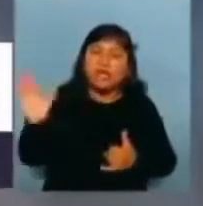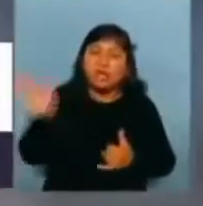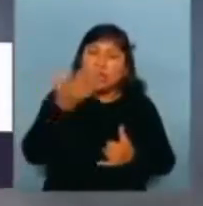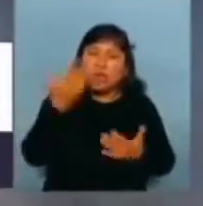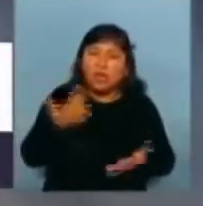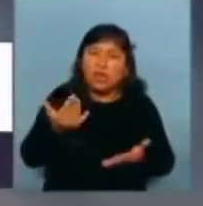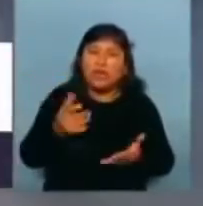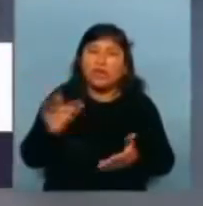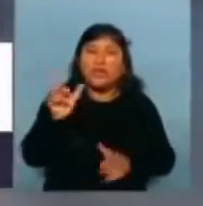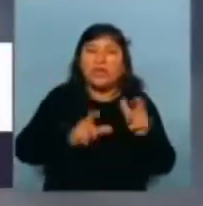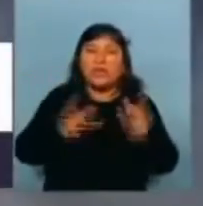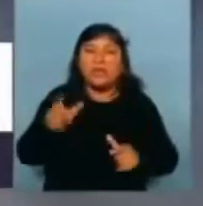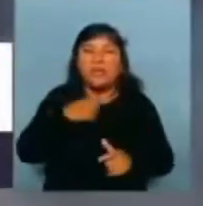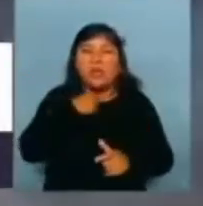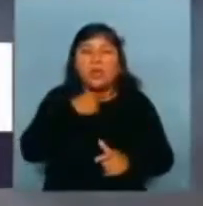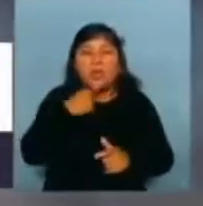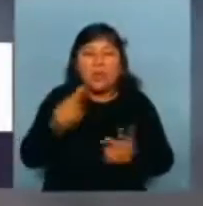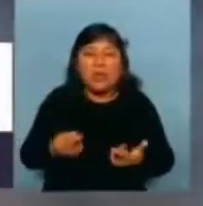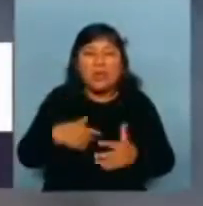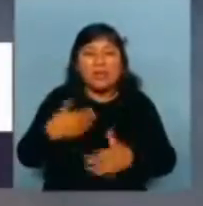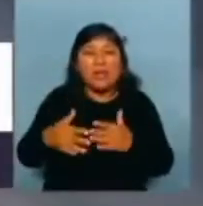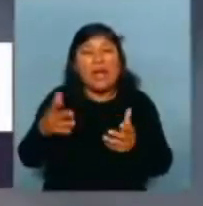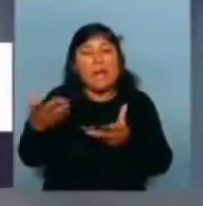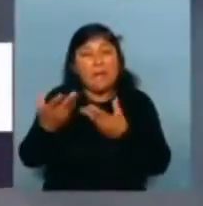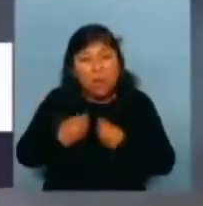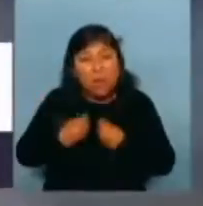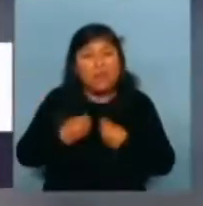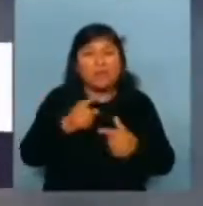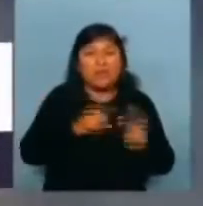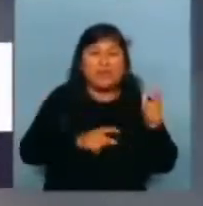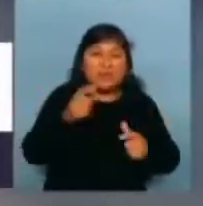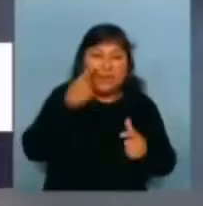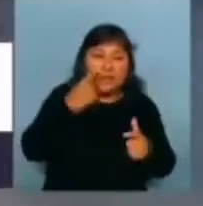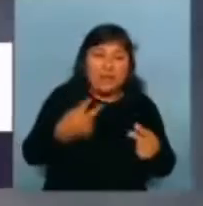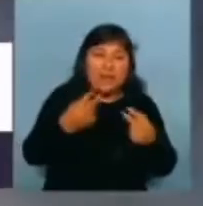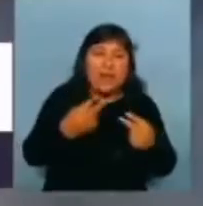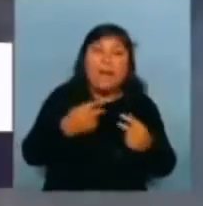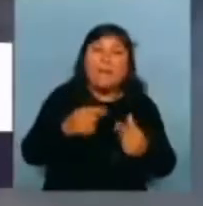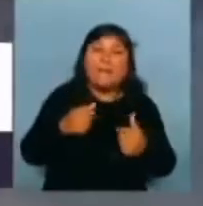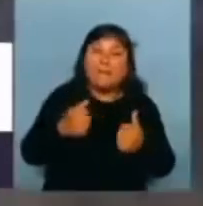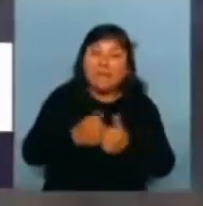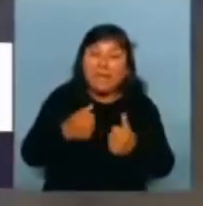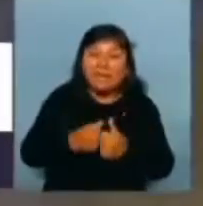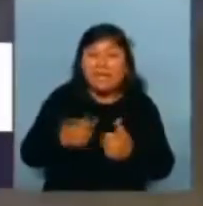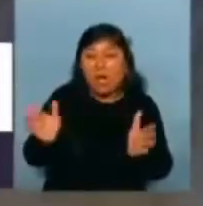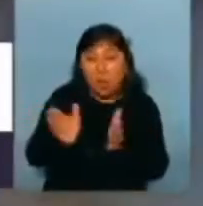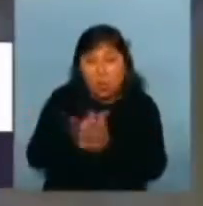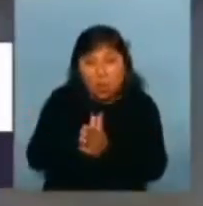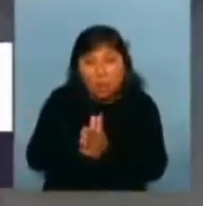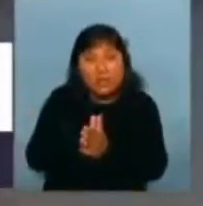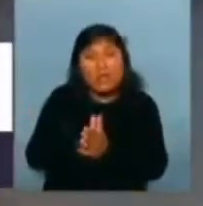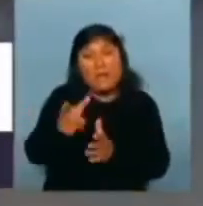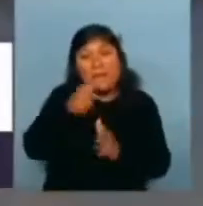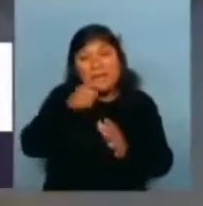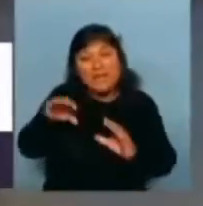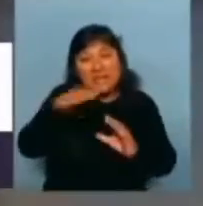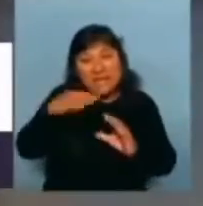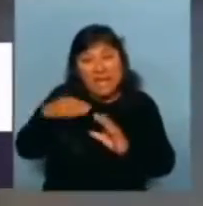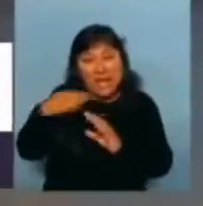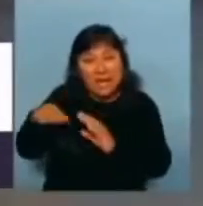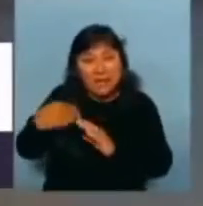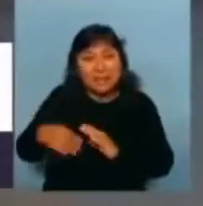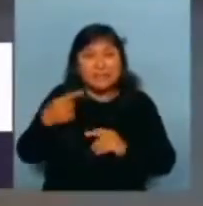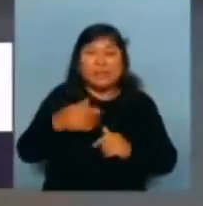el título de todos los jujeños que me acompañan, que se toman el momento para ver la pelea, que se juntan, que me mandan mensajes. Y realmente eso creo